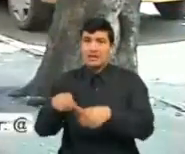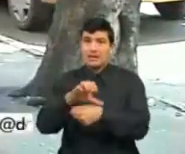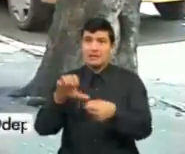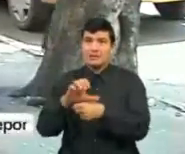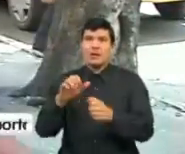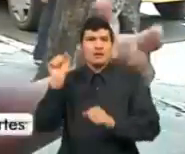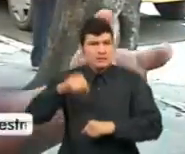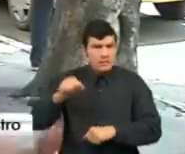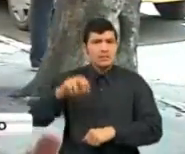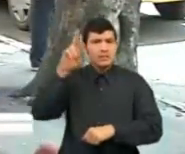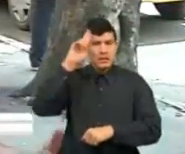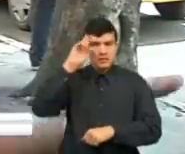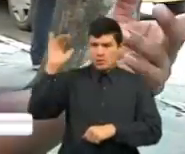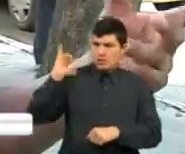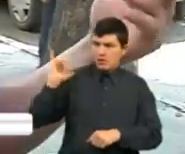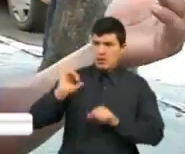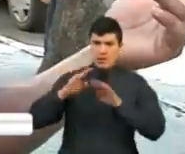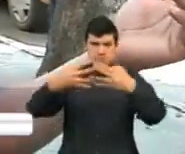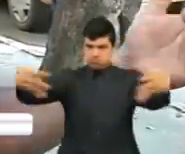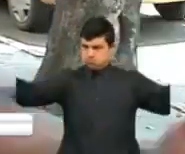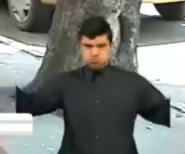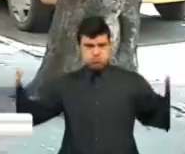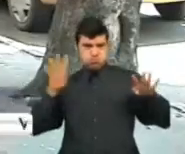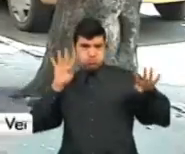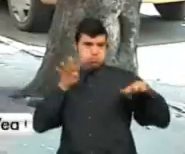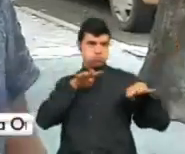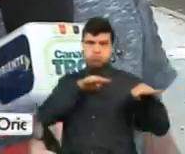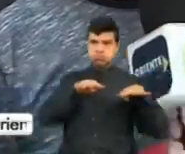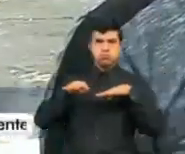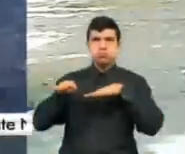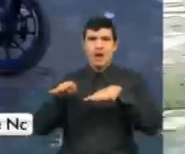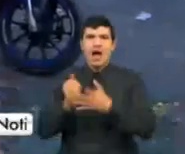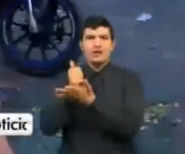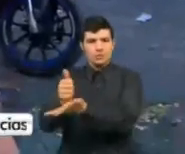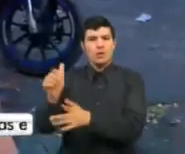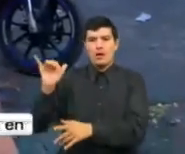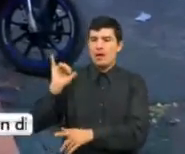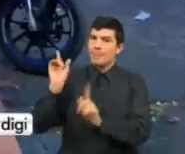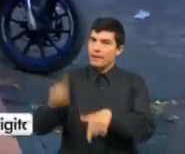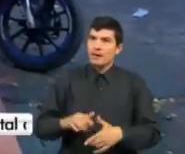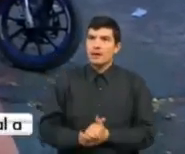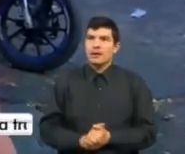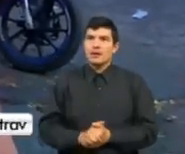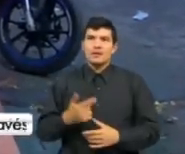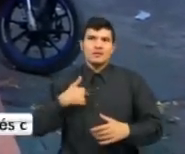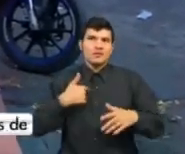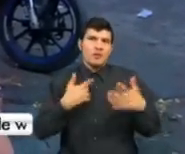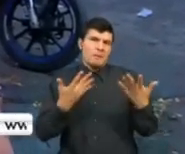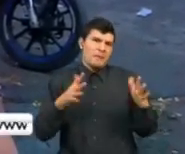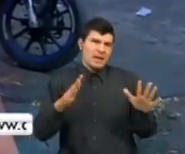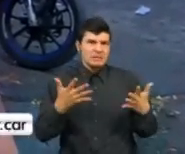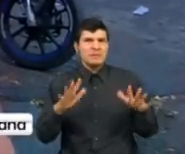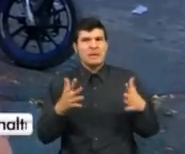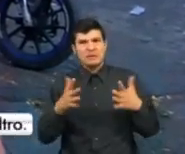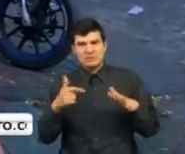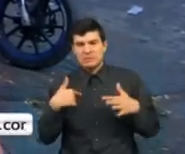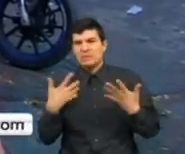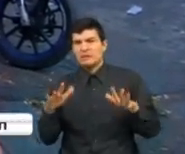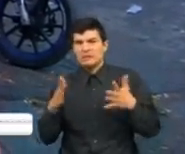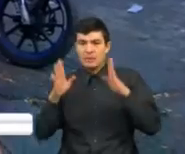hacer, combatir la delincuencia con ayuda de los militares también. Hasta ahorita medio le están colocando